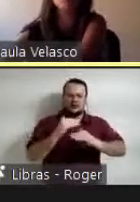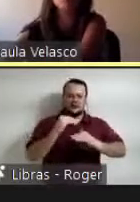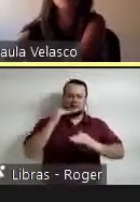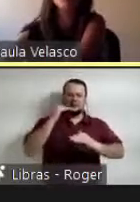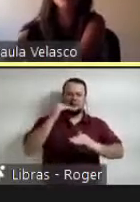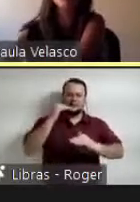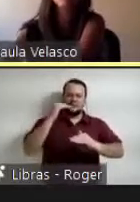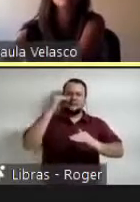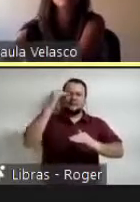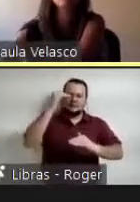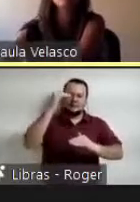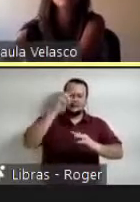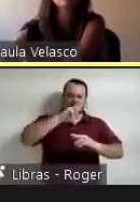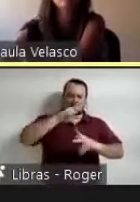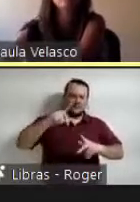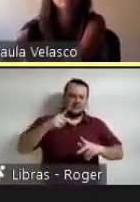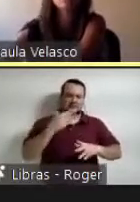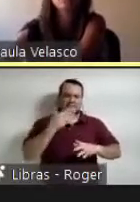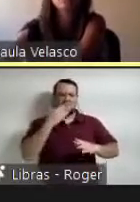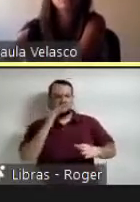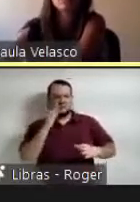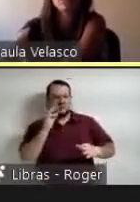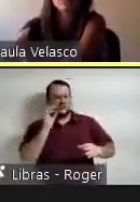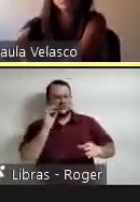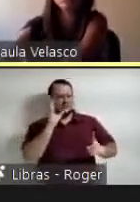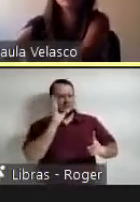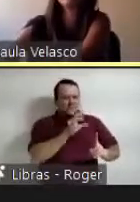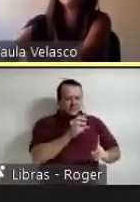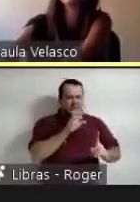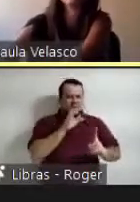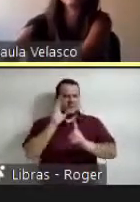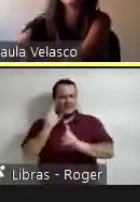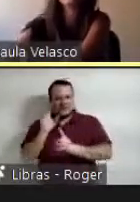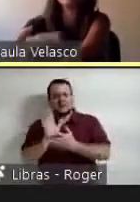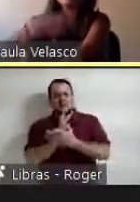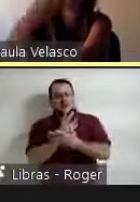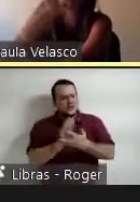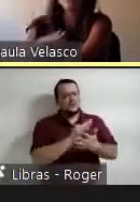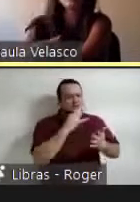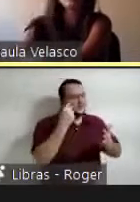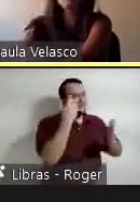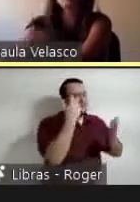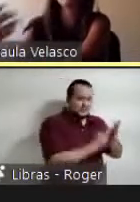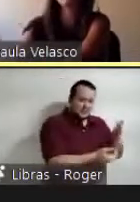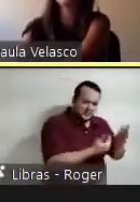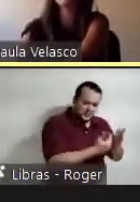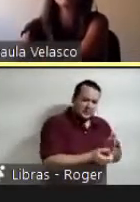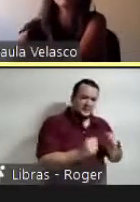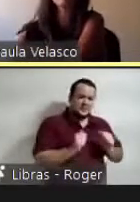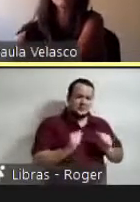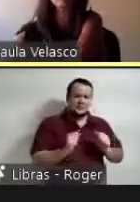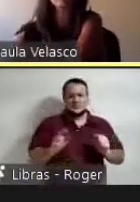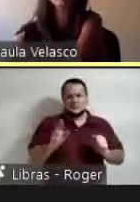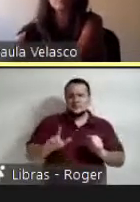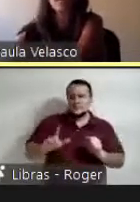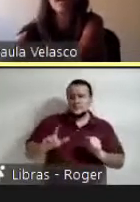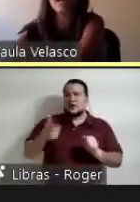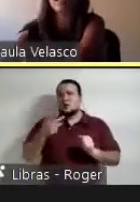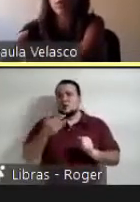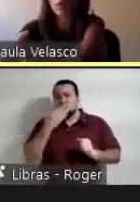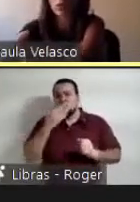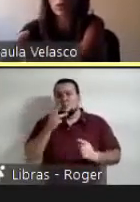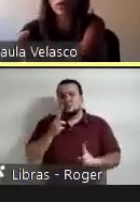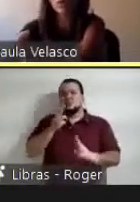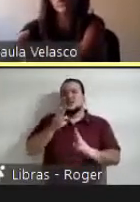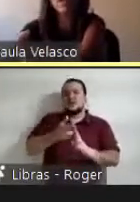perdido todo sus cubiertas y eso ofrecía otro tipo de relaciones verticales debido a estos vacíos y otras oportunidades